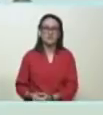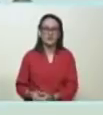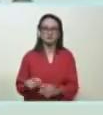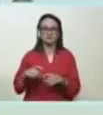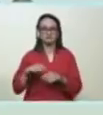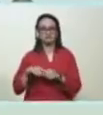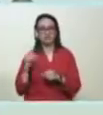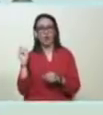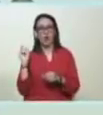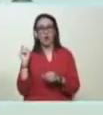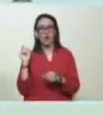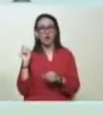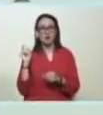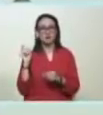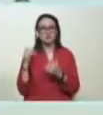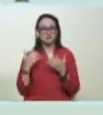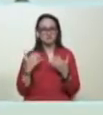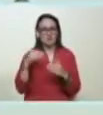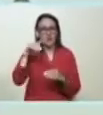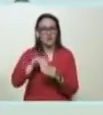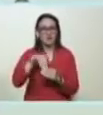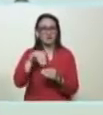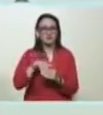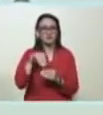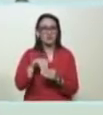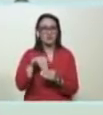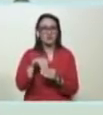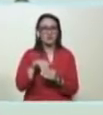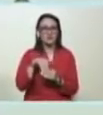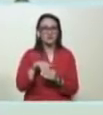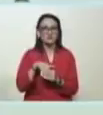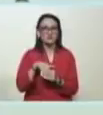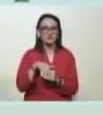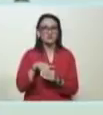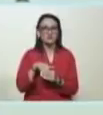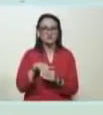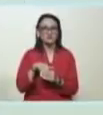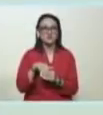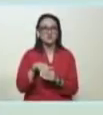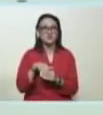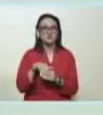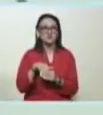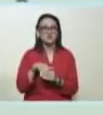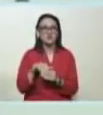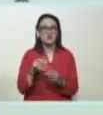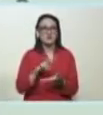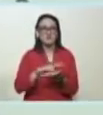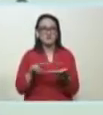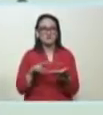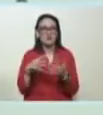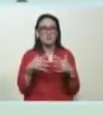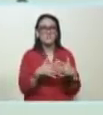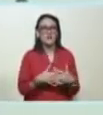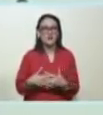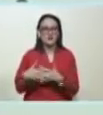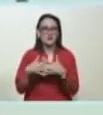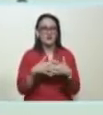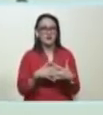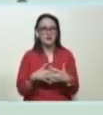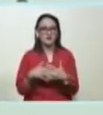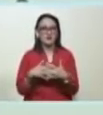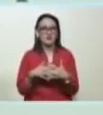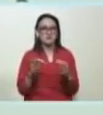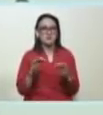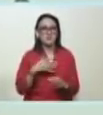retiró del certamen electoral porque dijo: prefiero mi visa americana que una